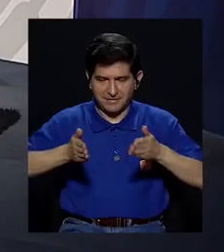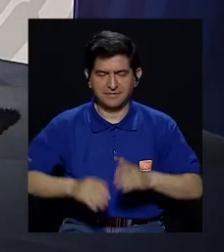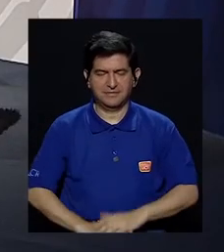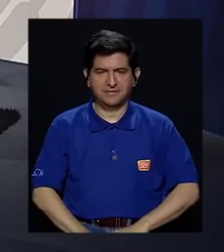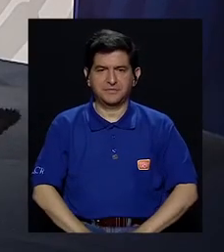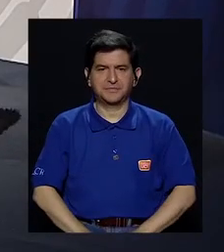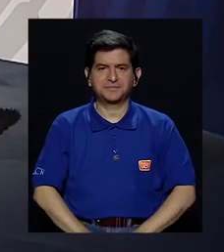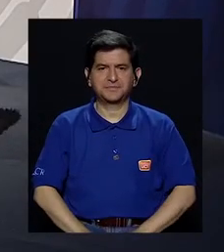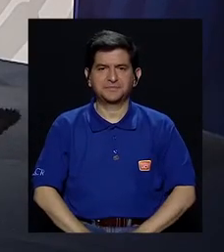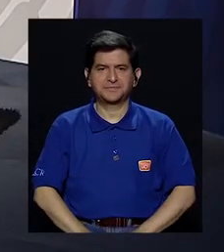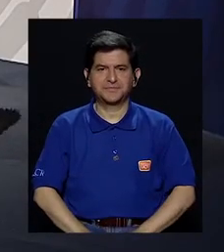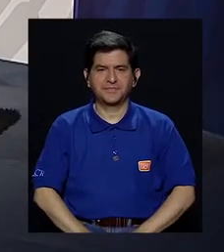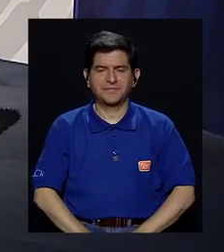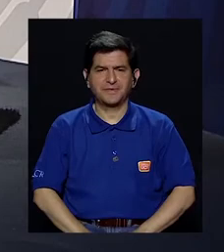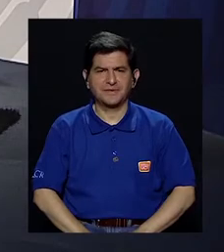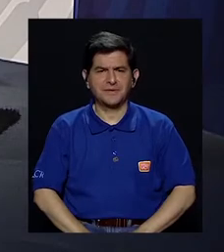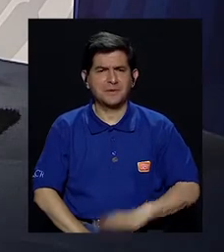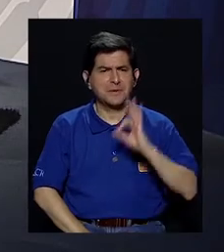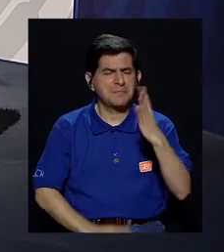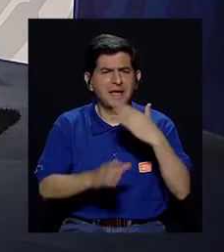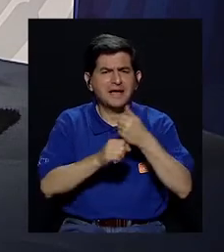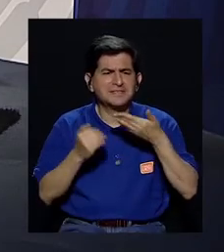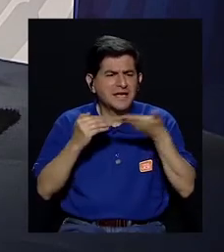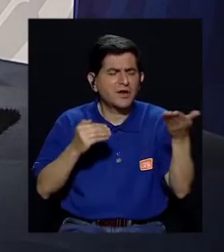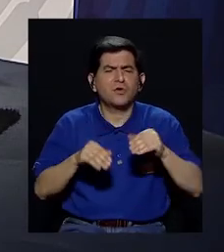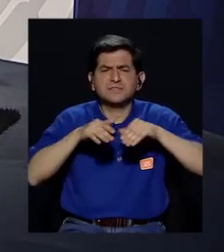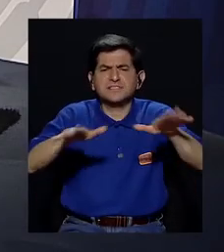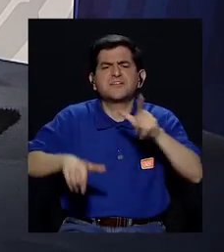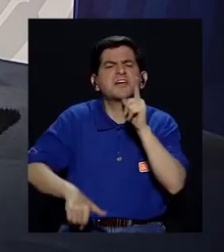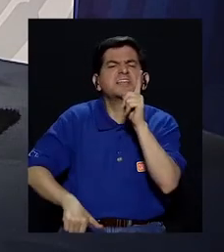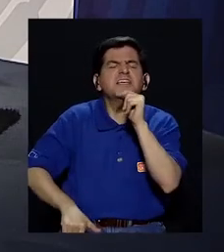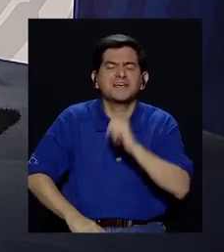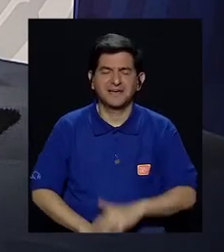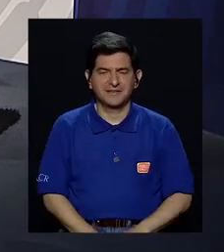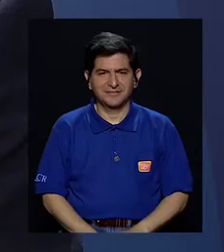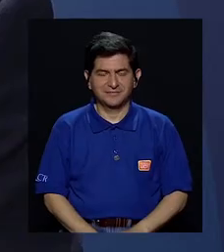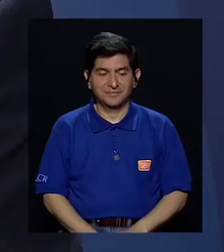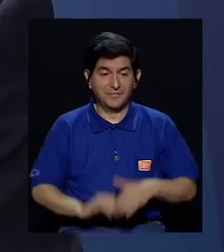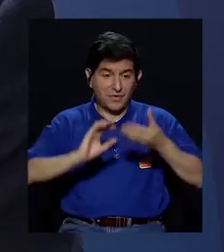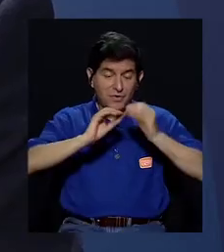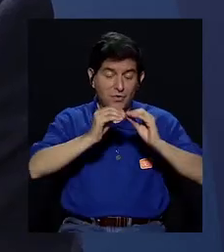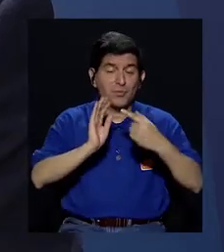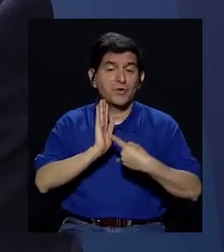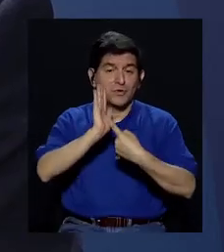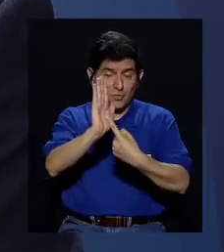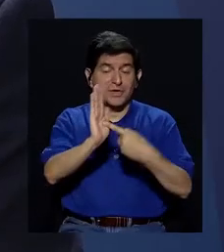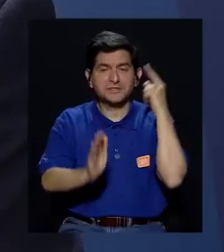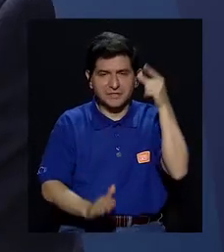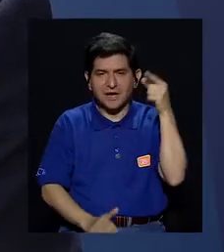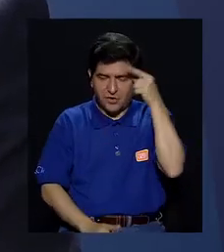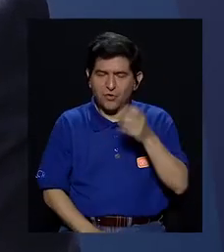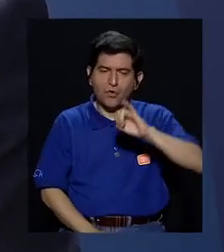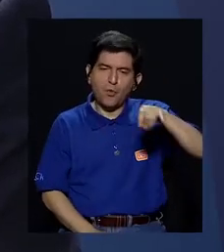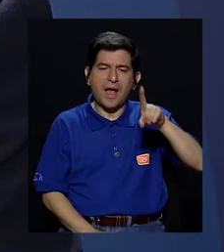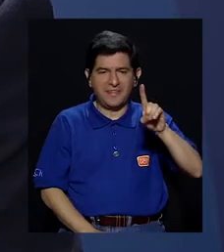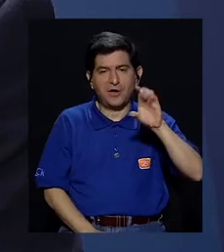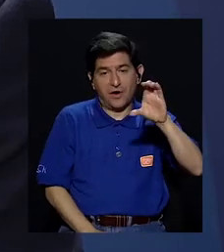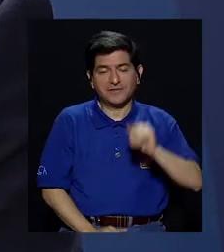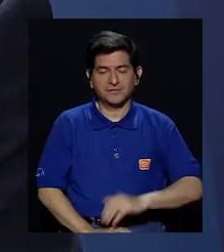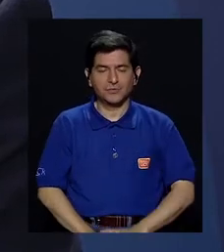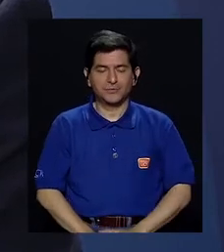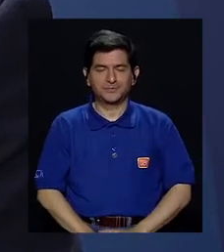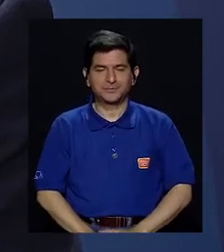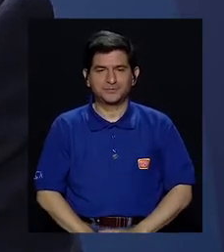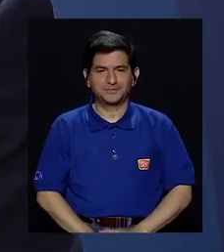y quién está haciendo bien las cosas en redes vamos a ver los números me dicen obviamente que a juan diego